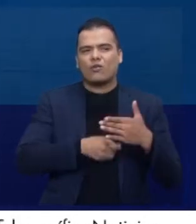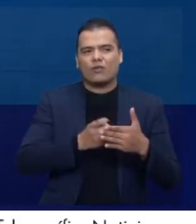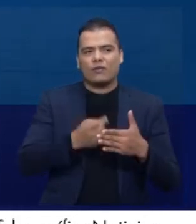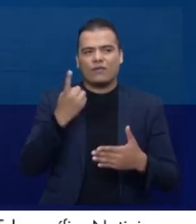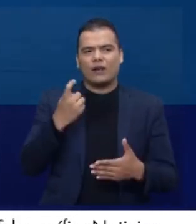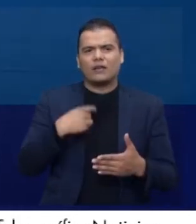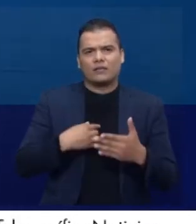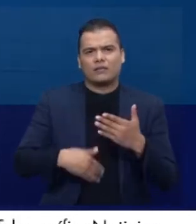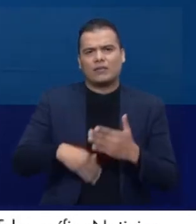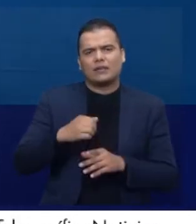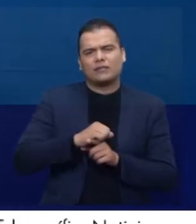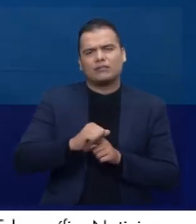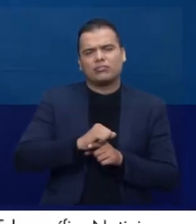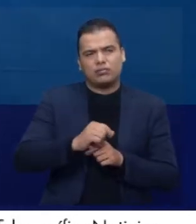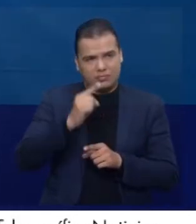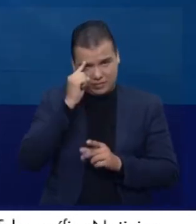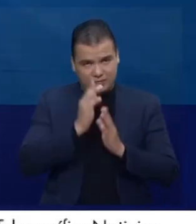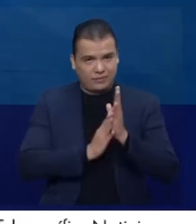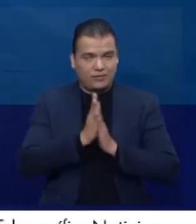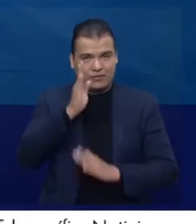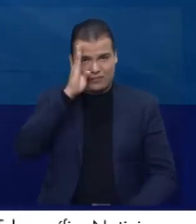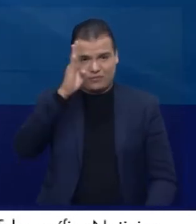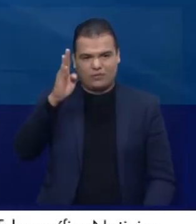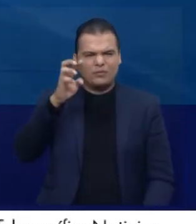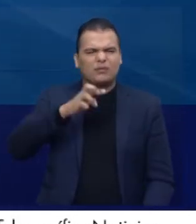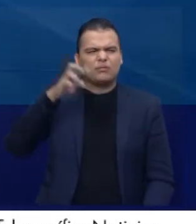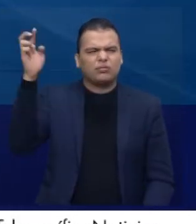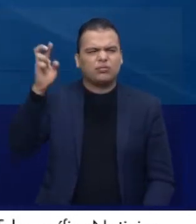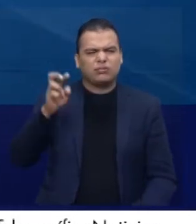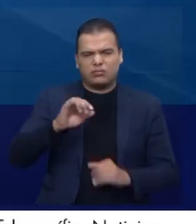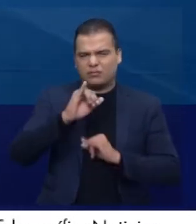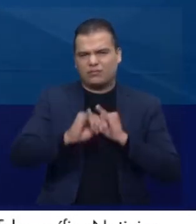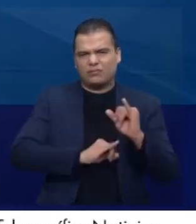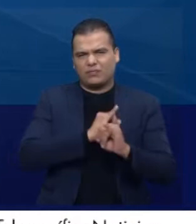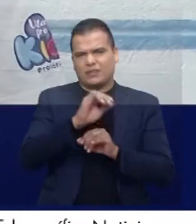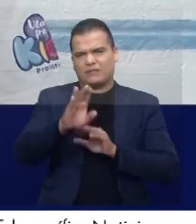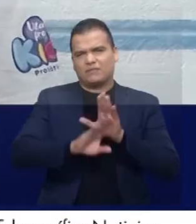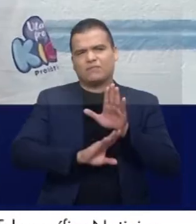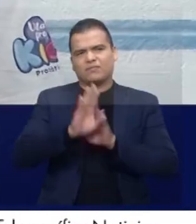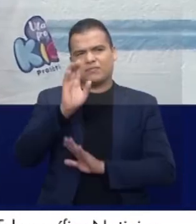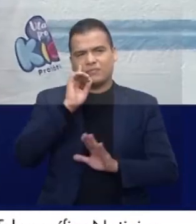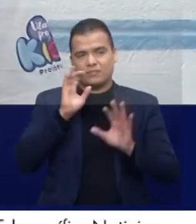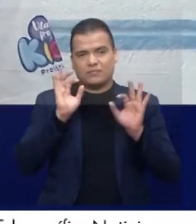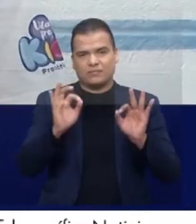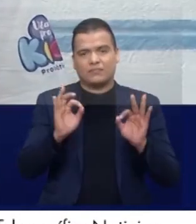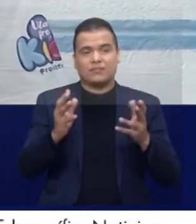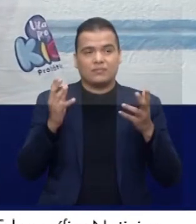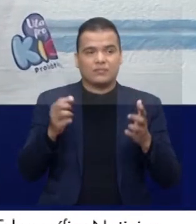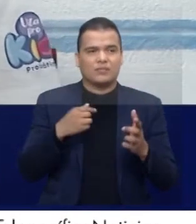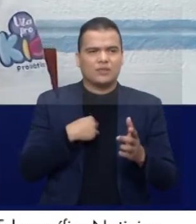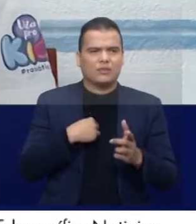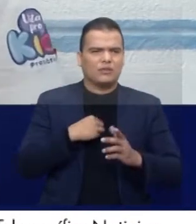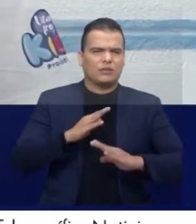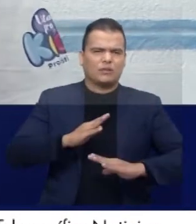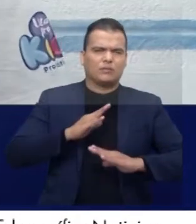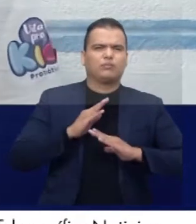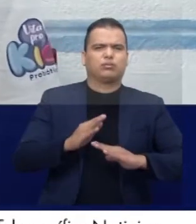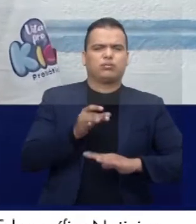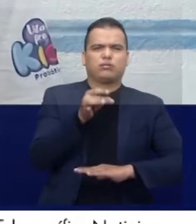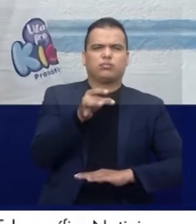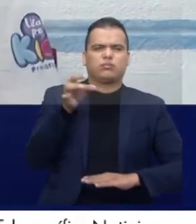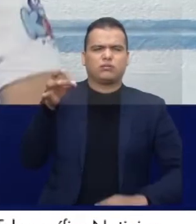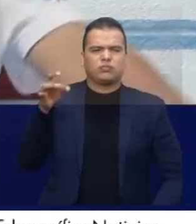comienza el camino, desde ya se proyecta como un deportista de talla internacional. Realmente mi sueño es convertirme en el mejor